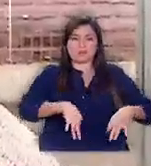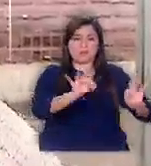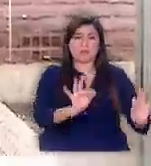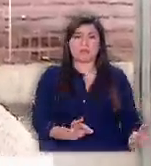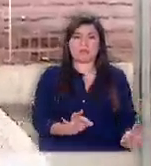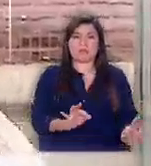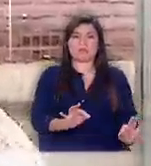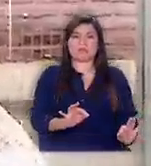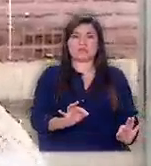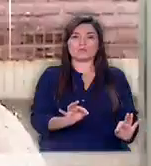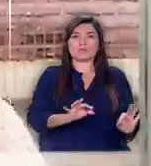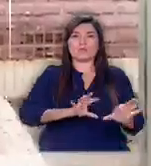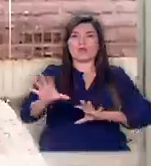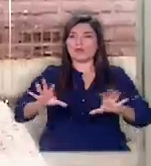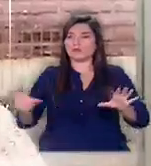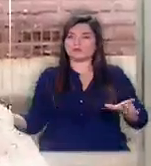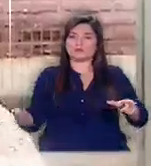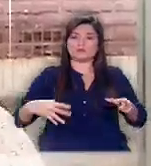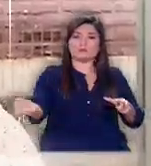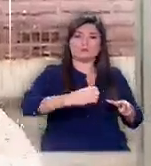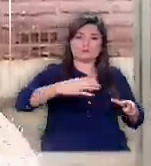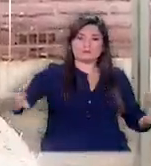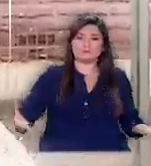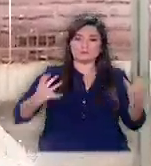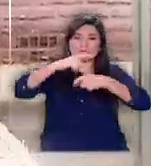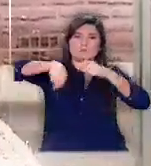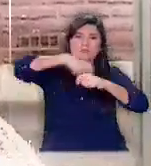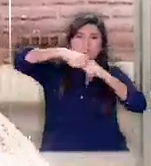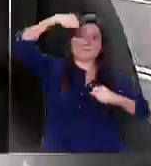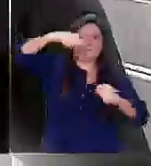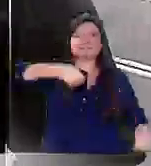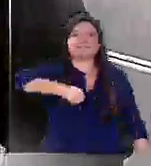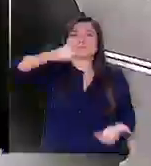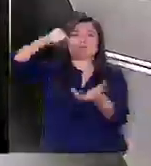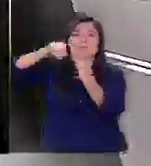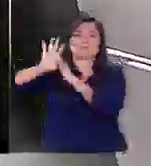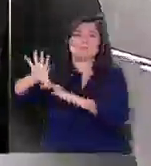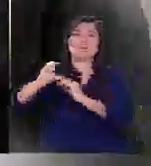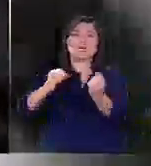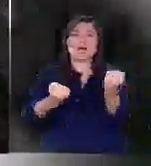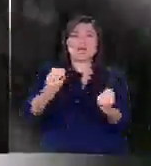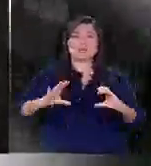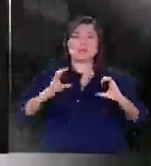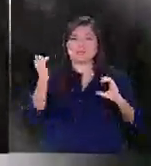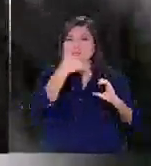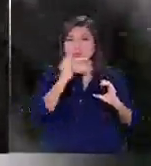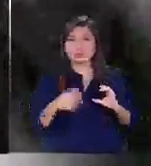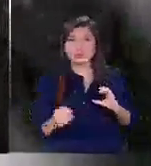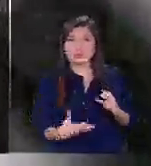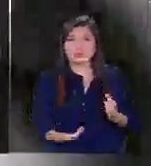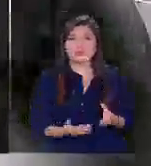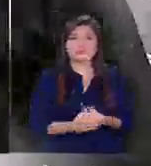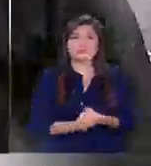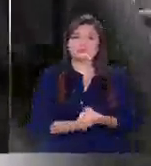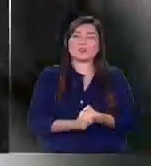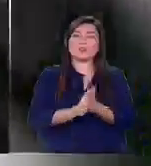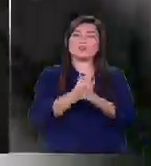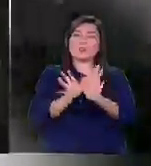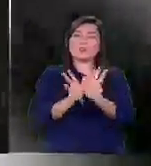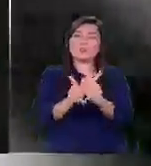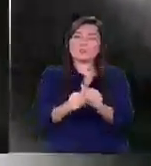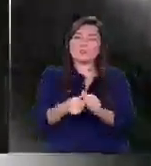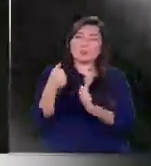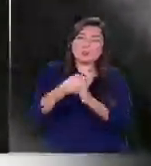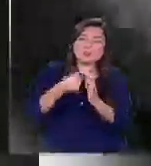gente colocando las cosas dentro de la sábana, amarrando y tirando arriba los camiones de la basura. Todas las familias que lucharon por sus viviendas acá,